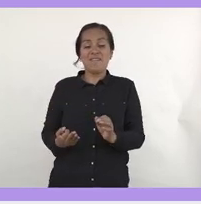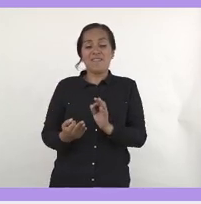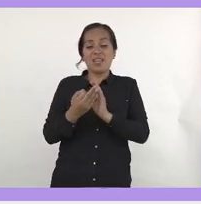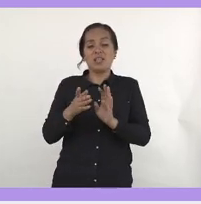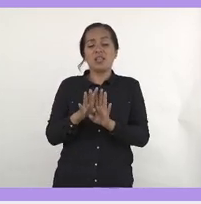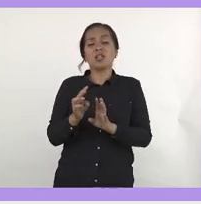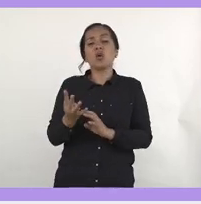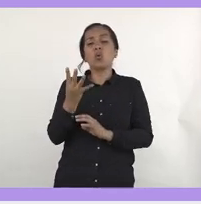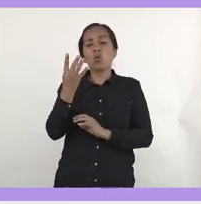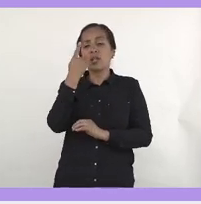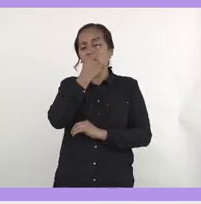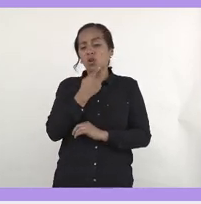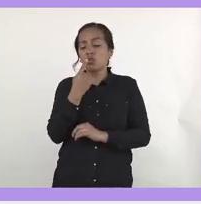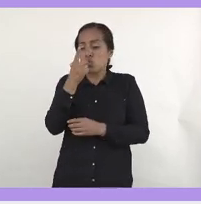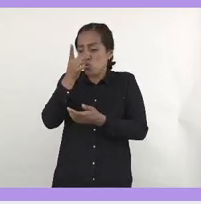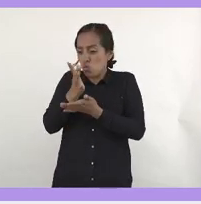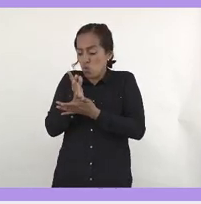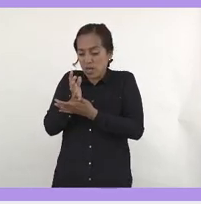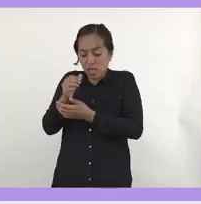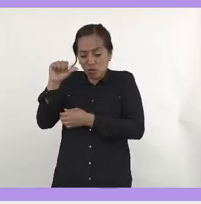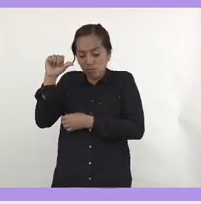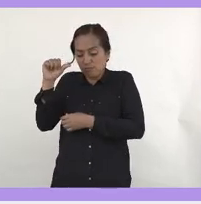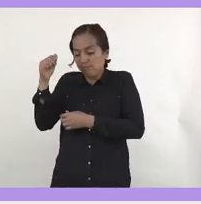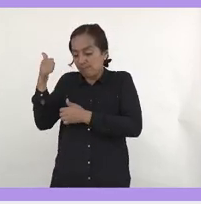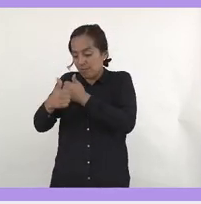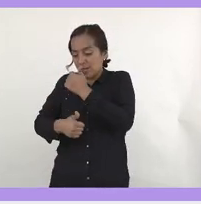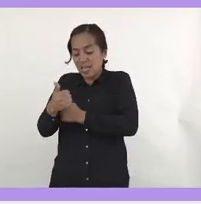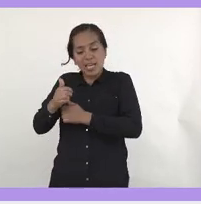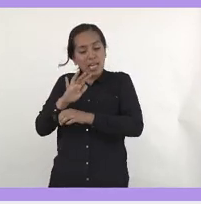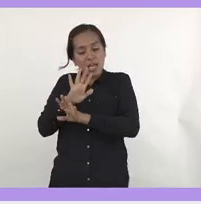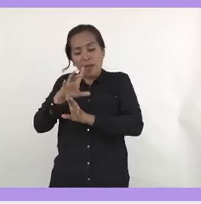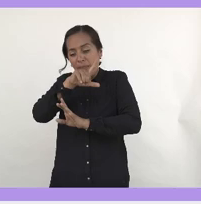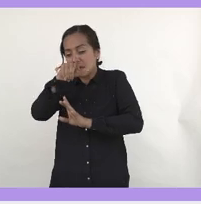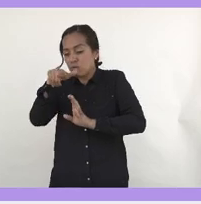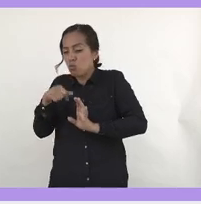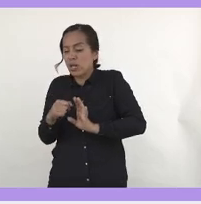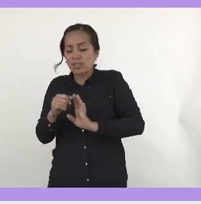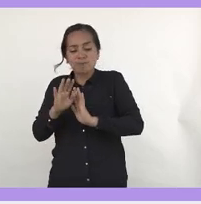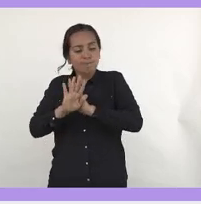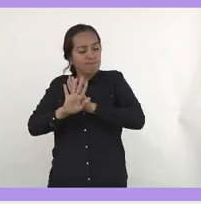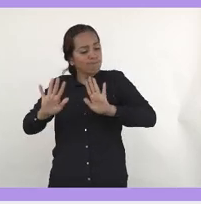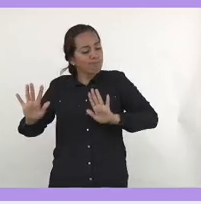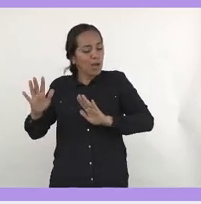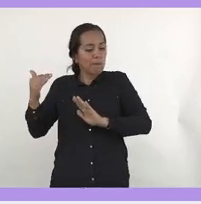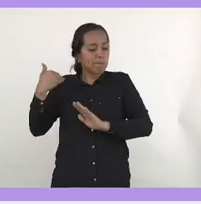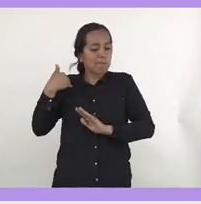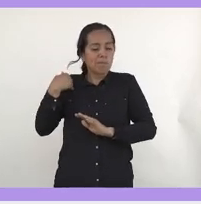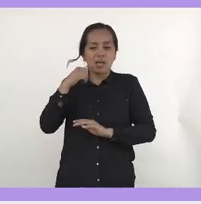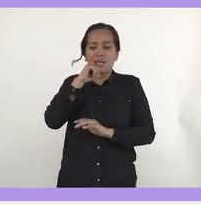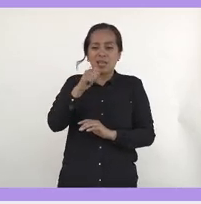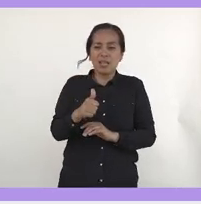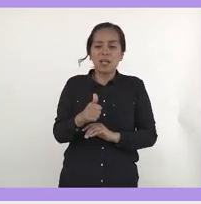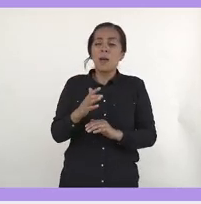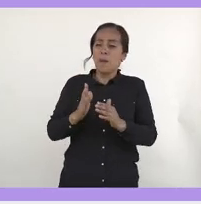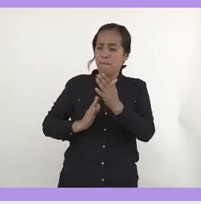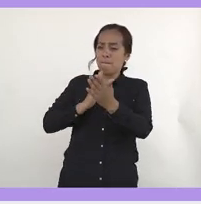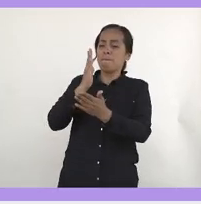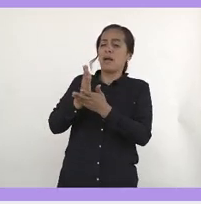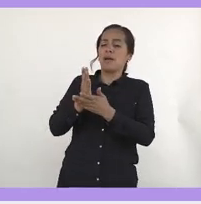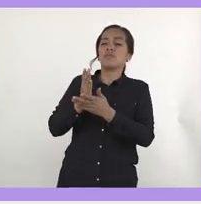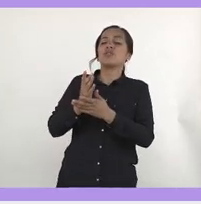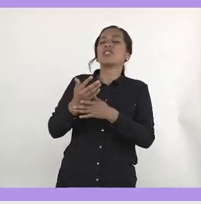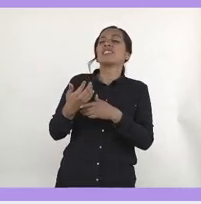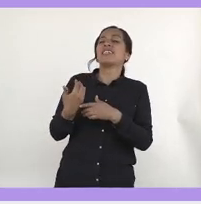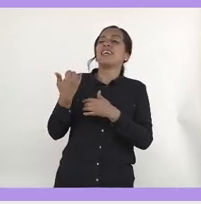le dice solo esta competencia pero me deja en paz vamos a la eliminatoria de juegos nacionales